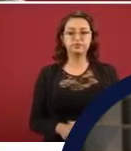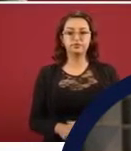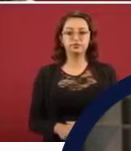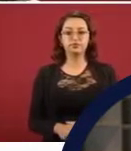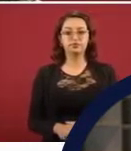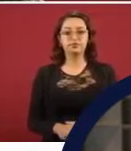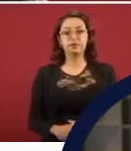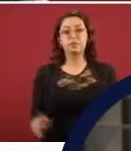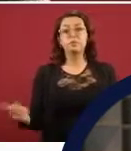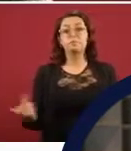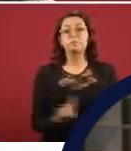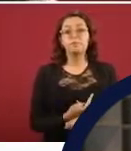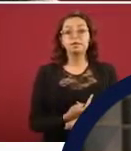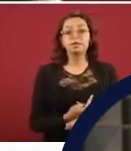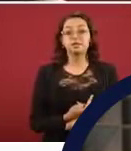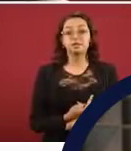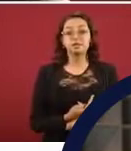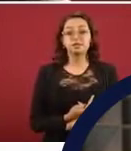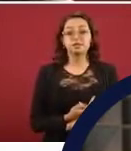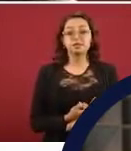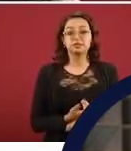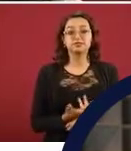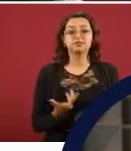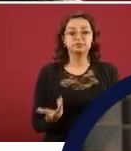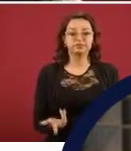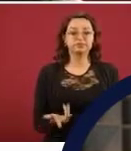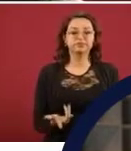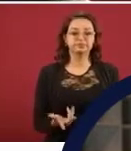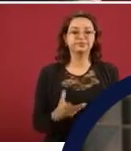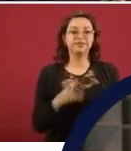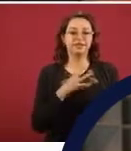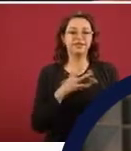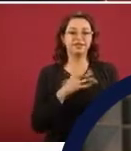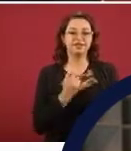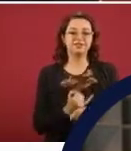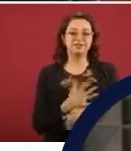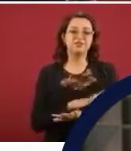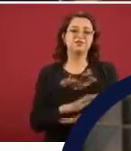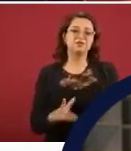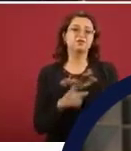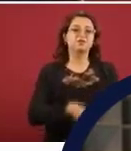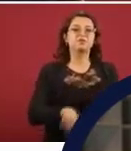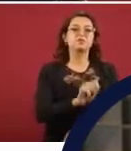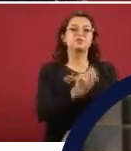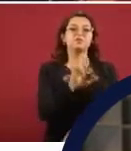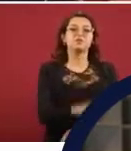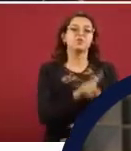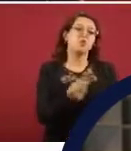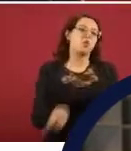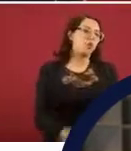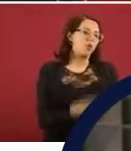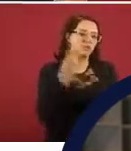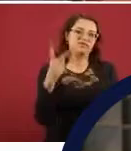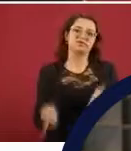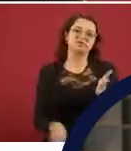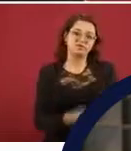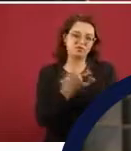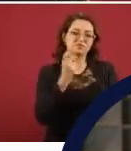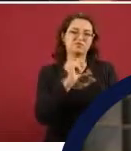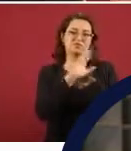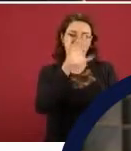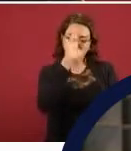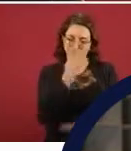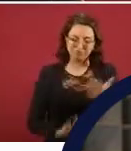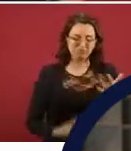No sabemos. ¿Qué le preocupa, doctor? ¿Qué deberíamos preocuparnos? Usted, yo me acuerdo hace como un mes, una columna muy buena, usted, un mes y medio,